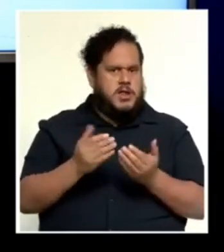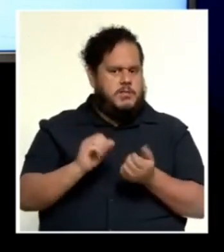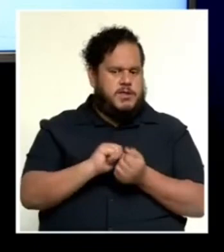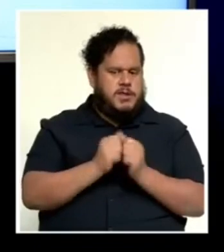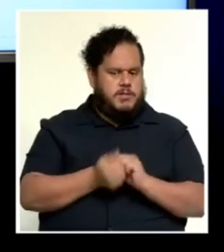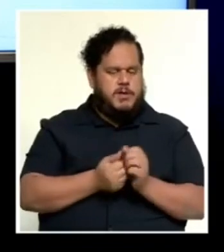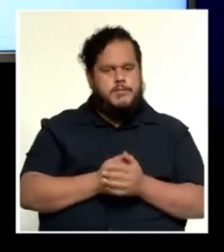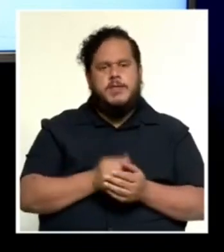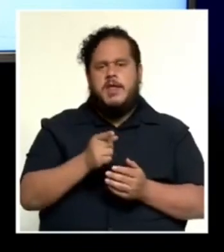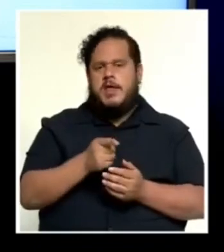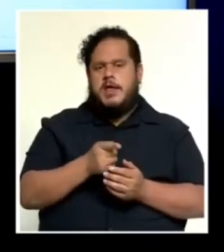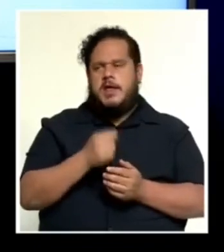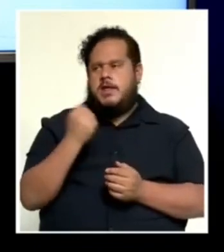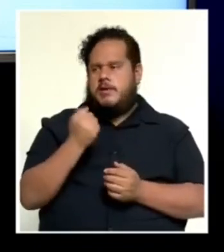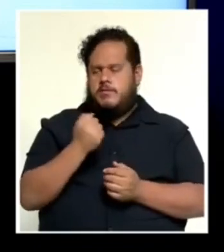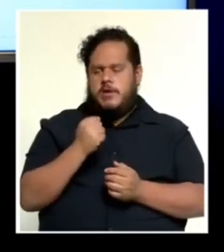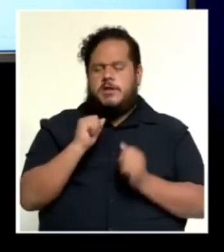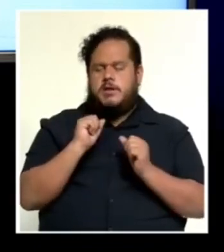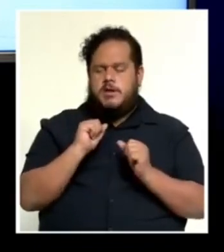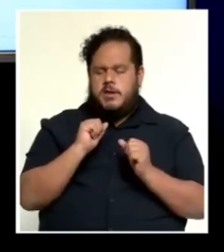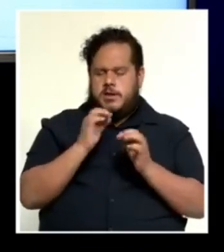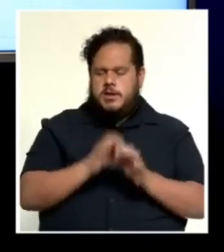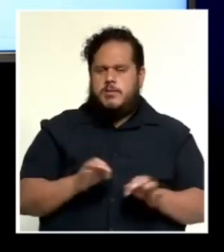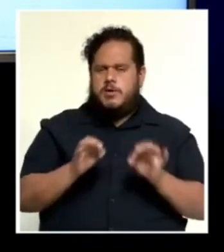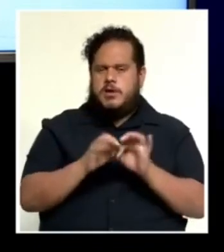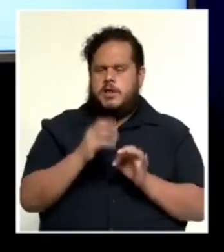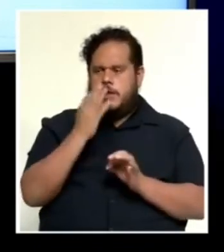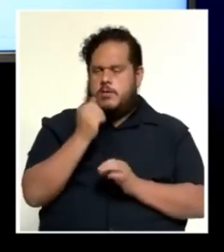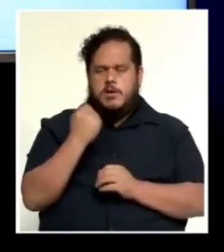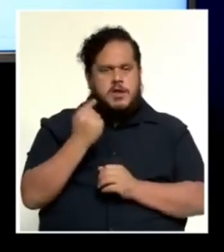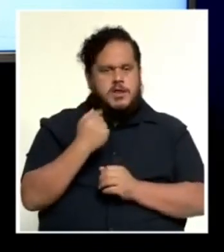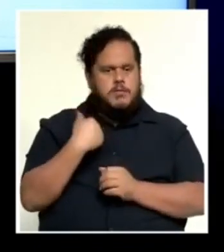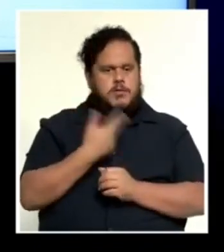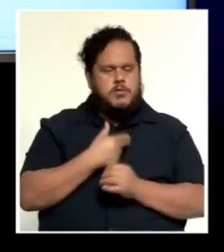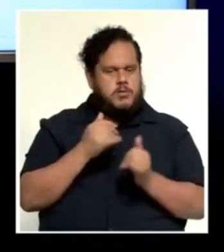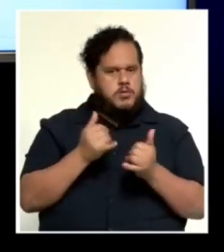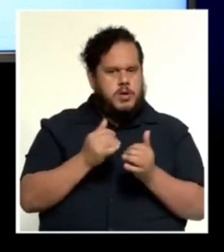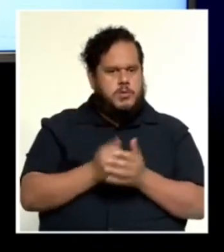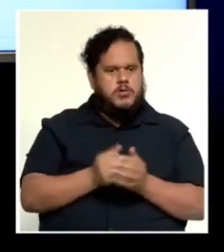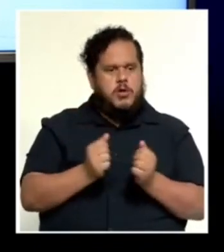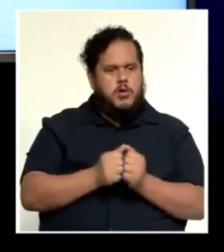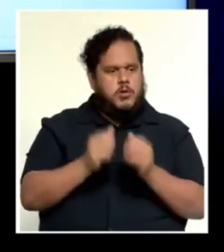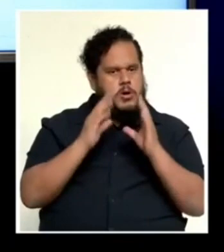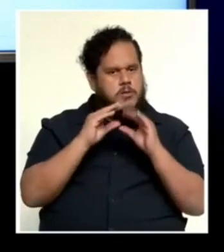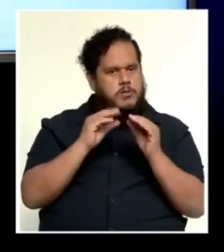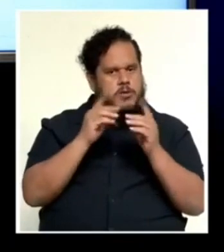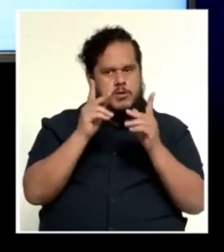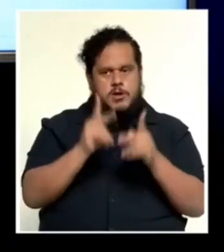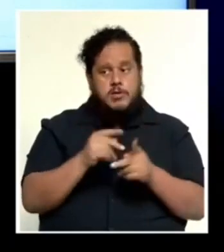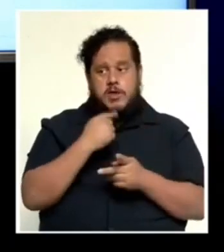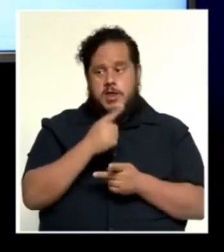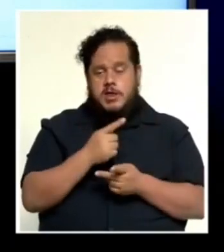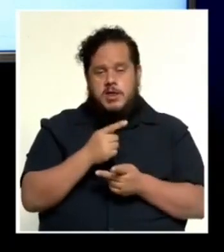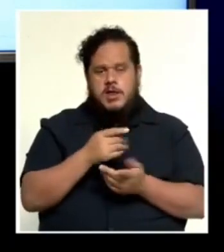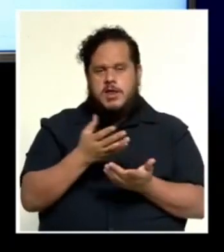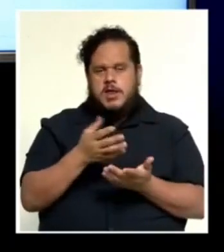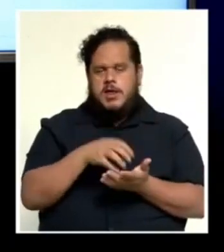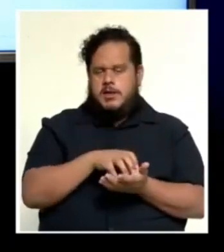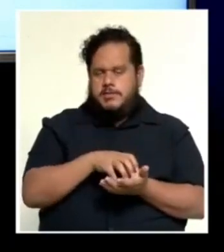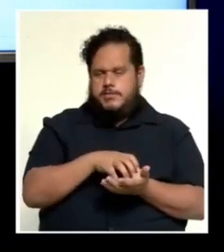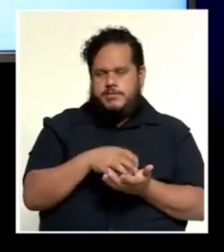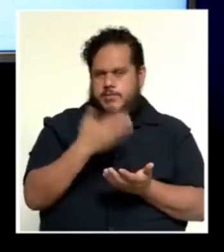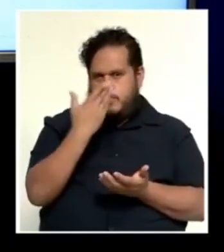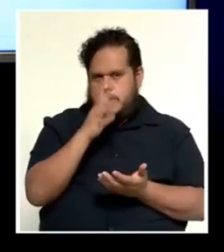cambiar. Esta dureza del voto es importante porque siempre tendemos a jugar solamente con los datos de las personas que dicen estar indecisas. Bueno,